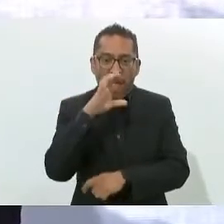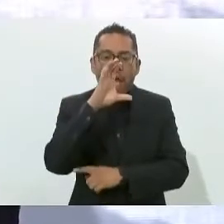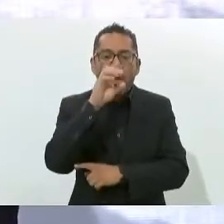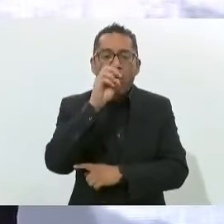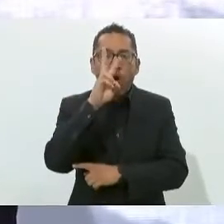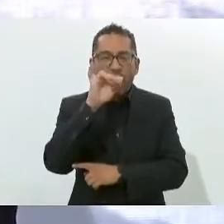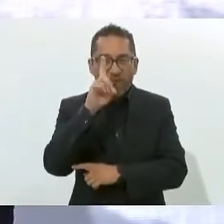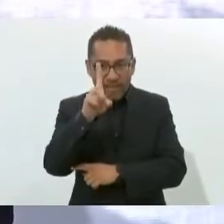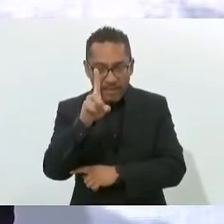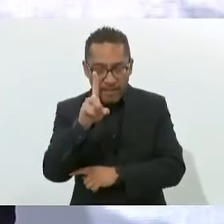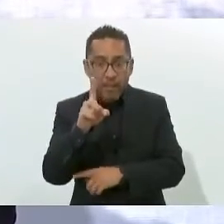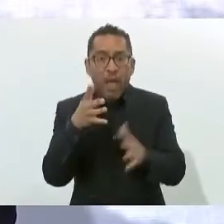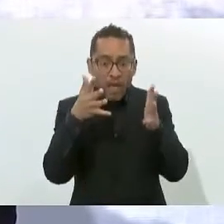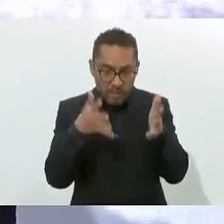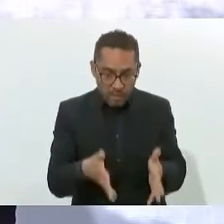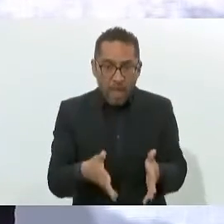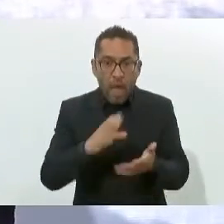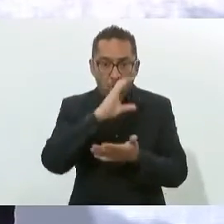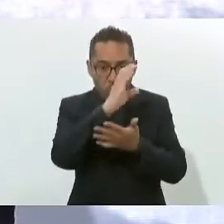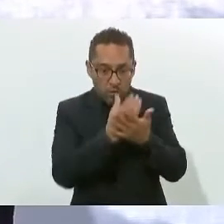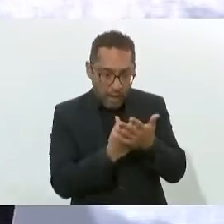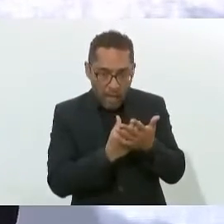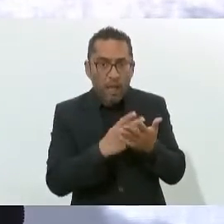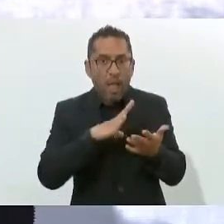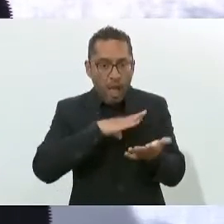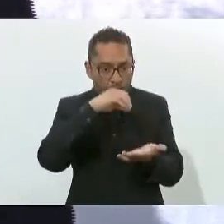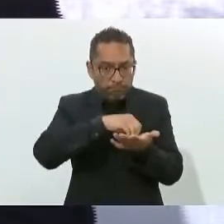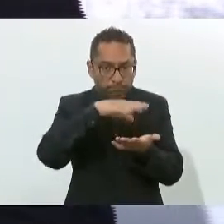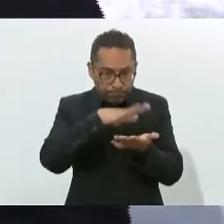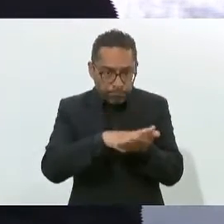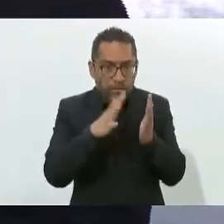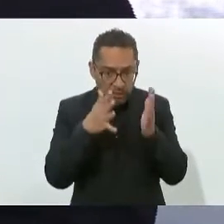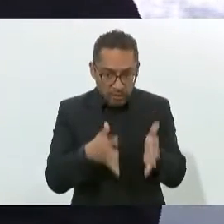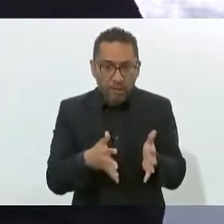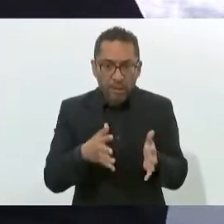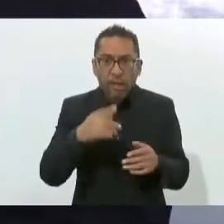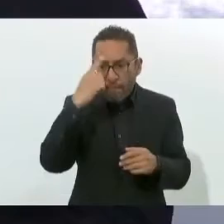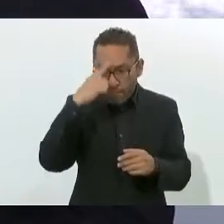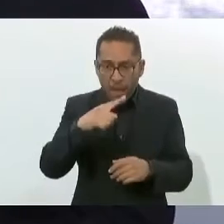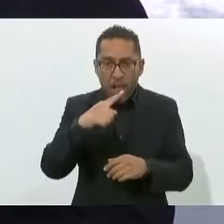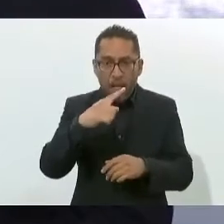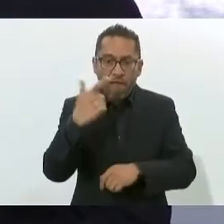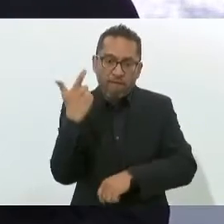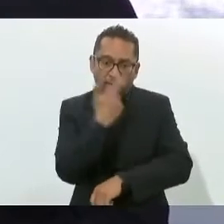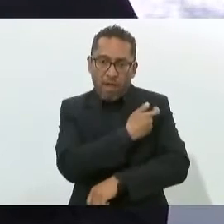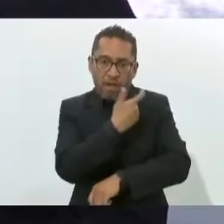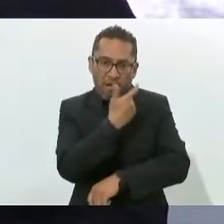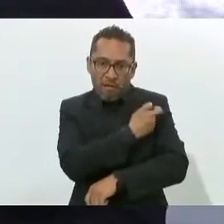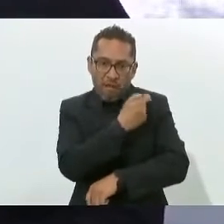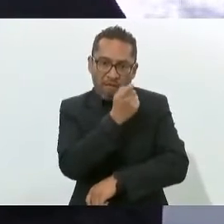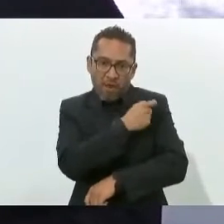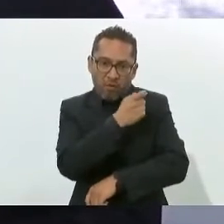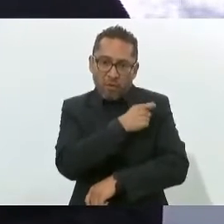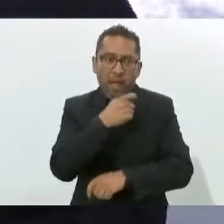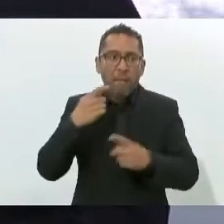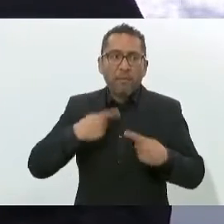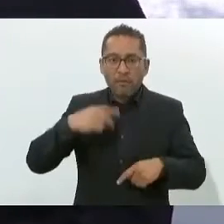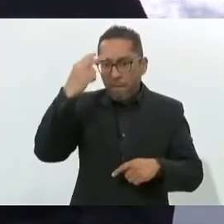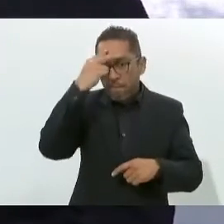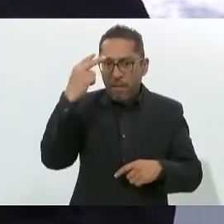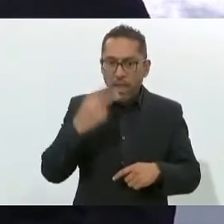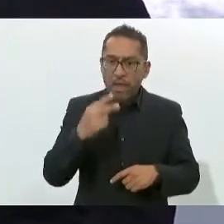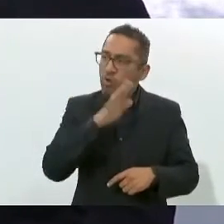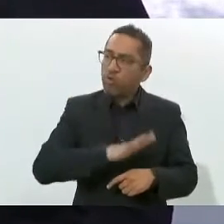Tenemos ya contratos para que se pueda vacunar a todos los